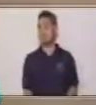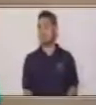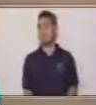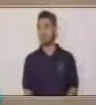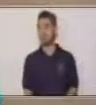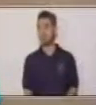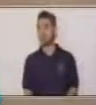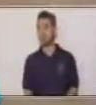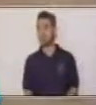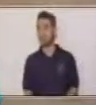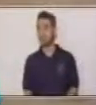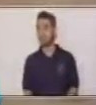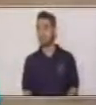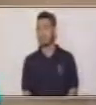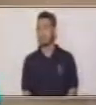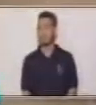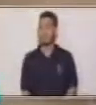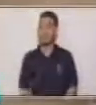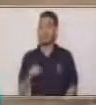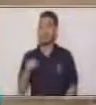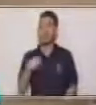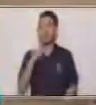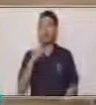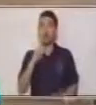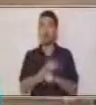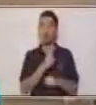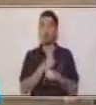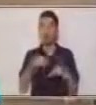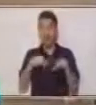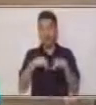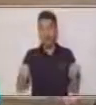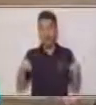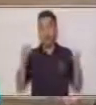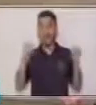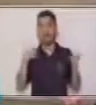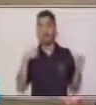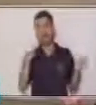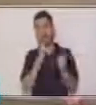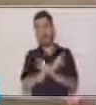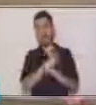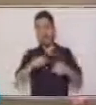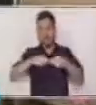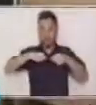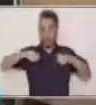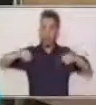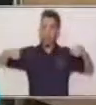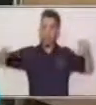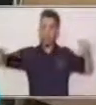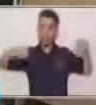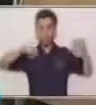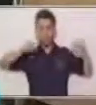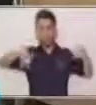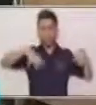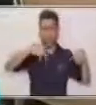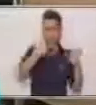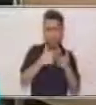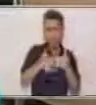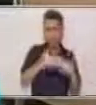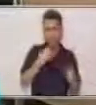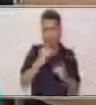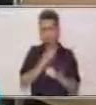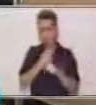Utilizamos ahora la cinta métrica para poder medir, para que tú puedas verificar que los conocimientos se pueden adquirir con cualquier